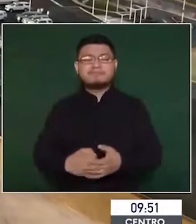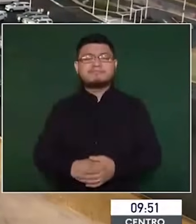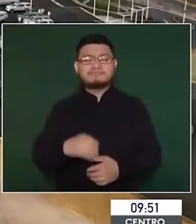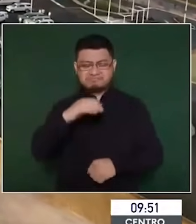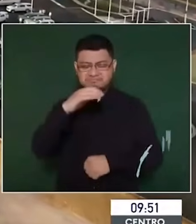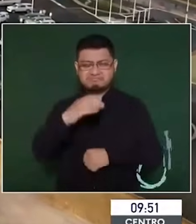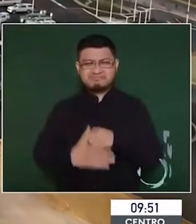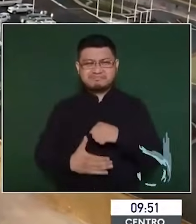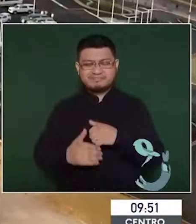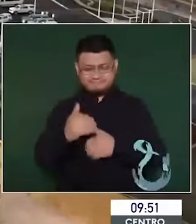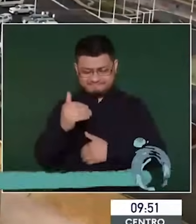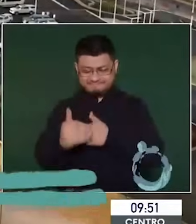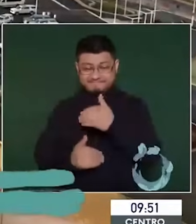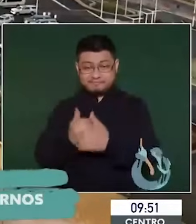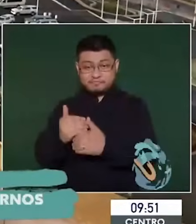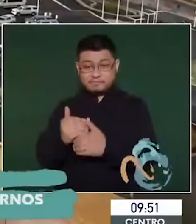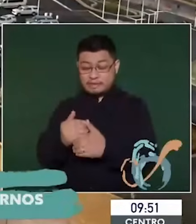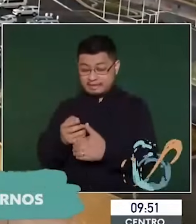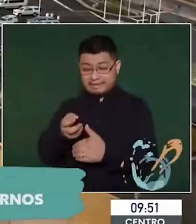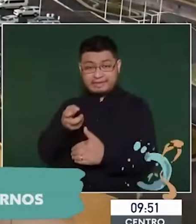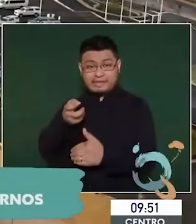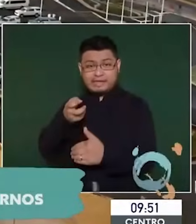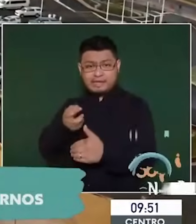Estas obras, por lo general,